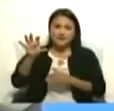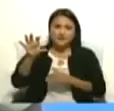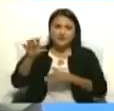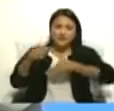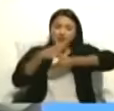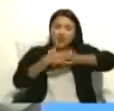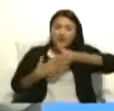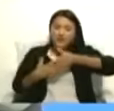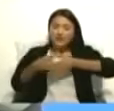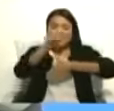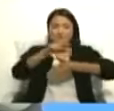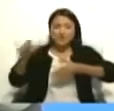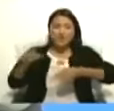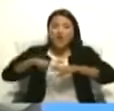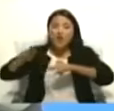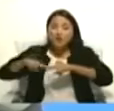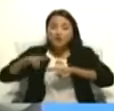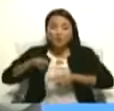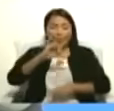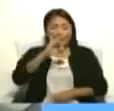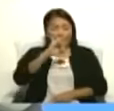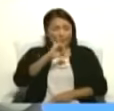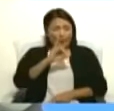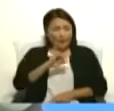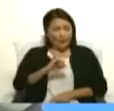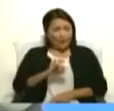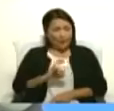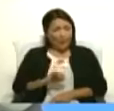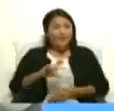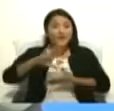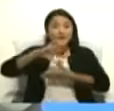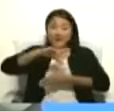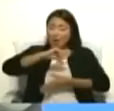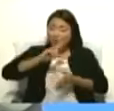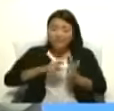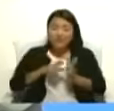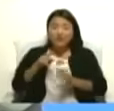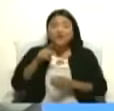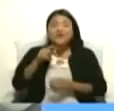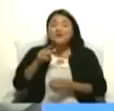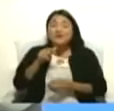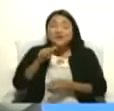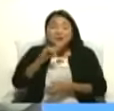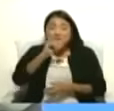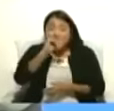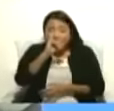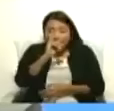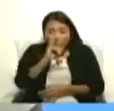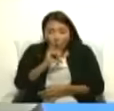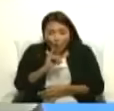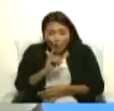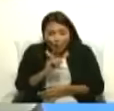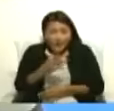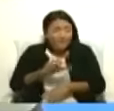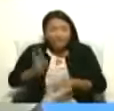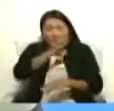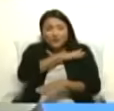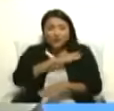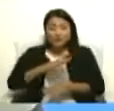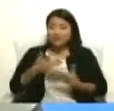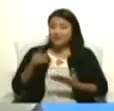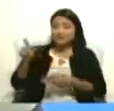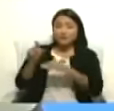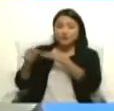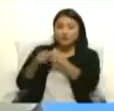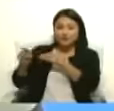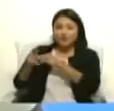desnutrición infantil de todo el continente americano y la exos móvil se ha llevado